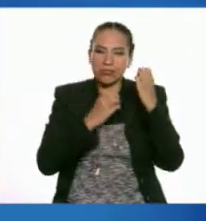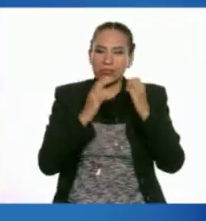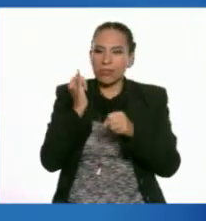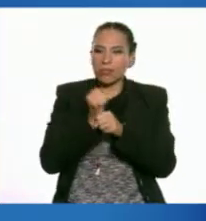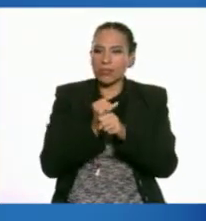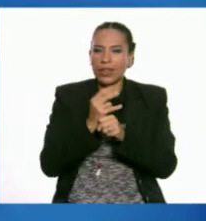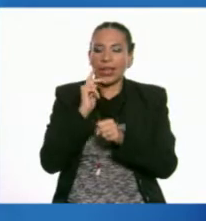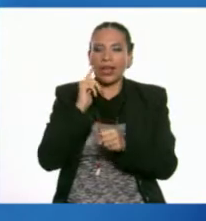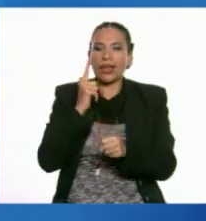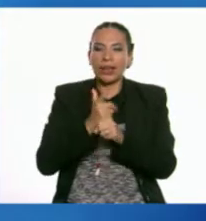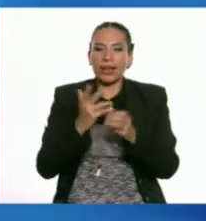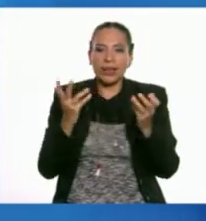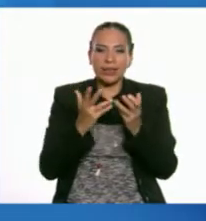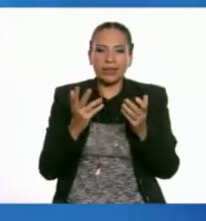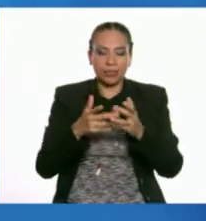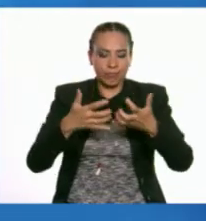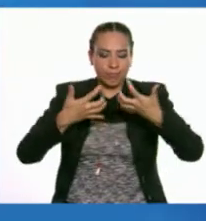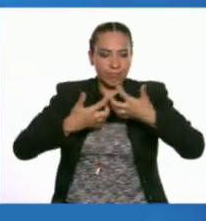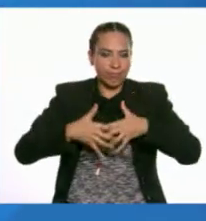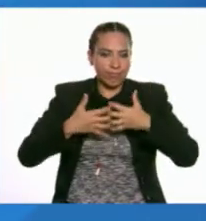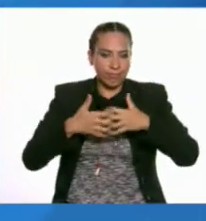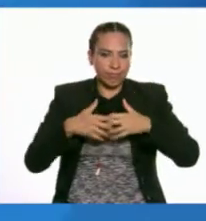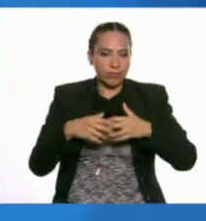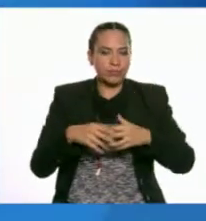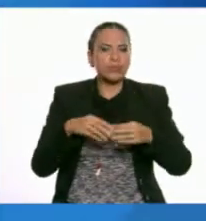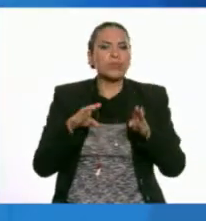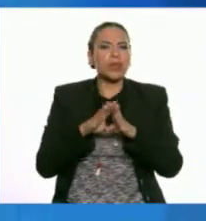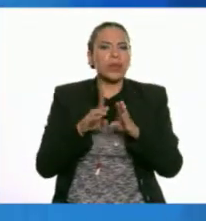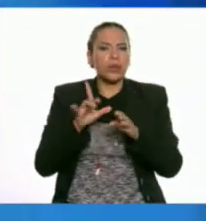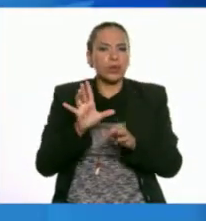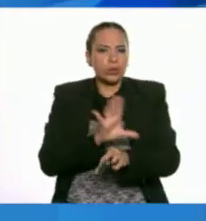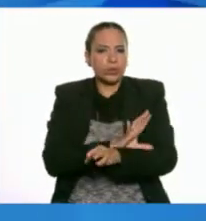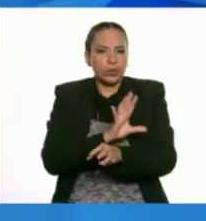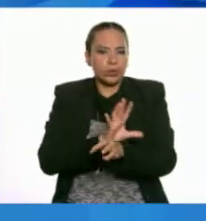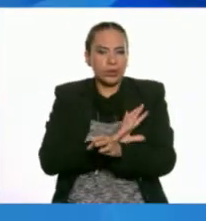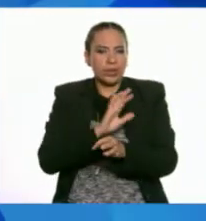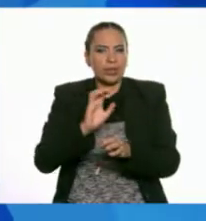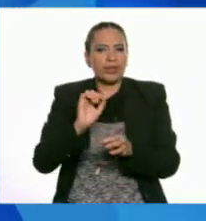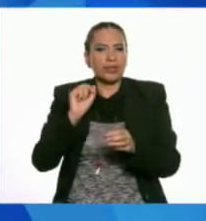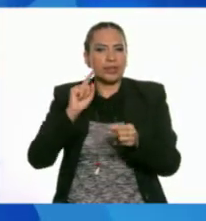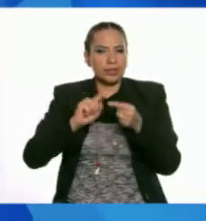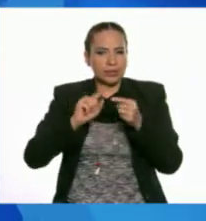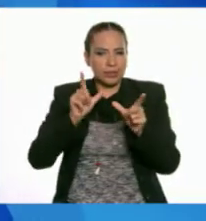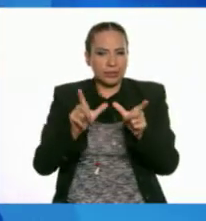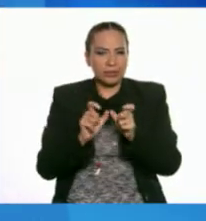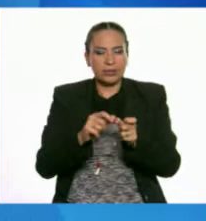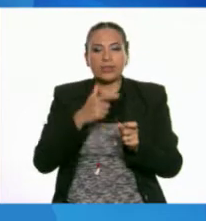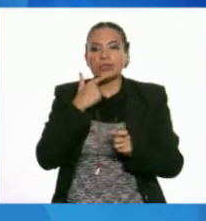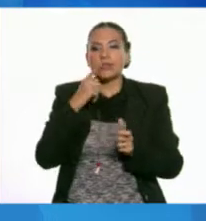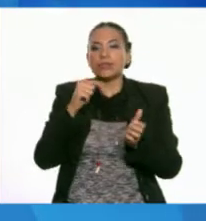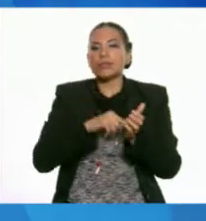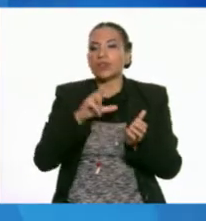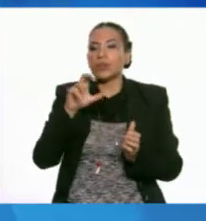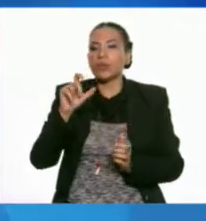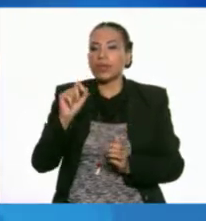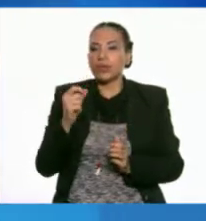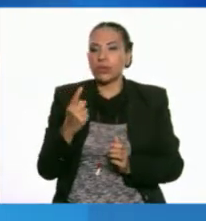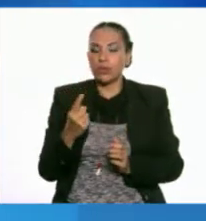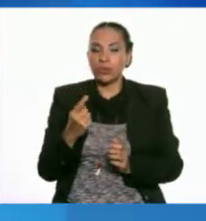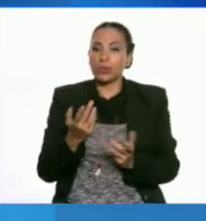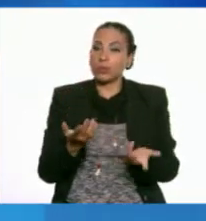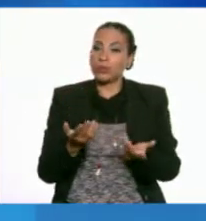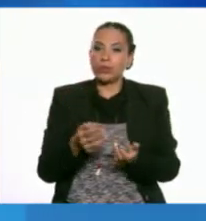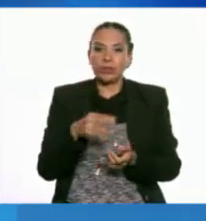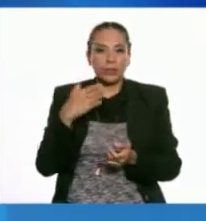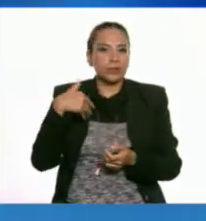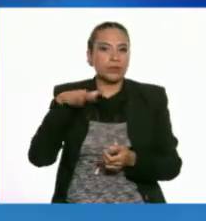que logró elaborar un motor que funcionaba con electroimanes. Esto en Inglaterra, 1821.